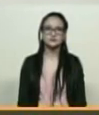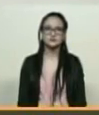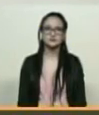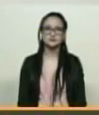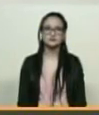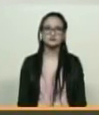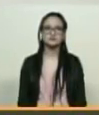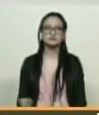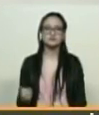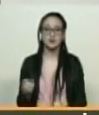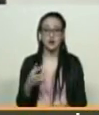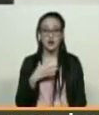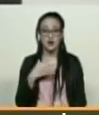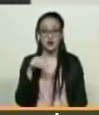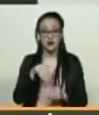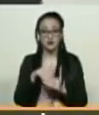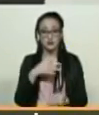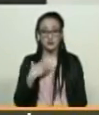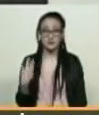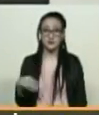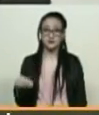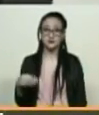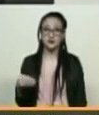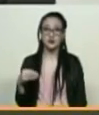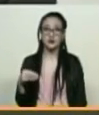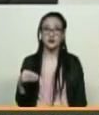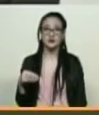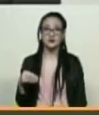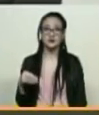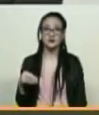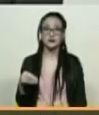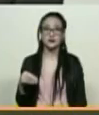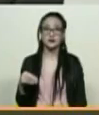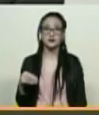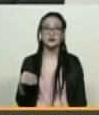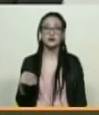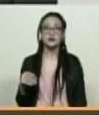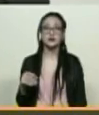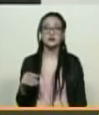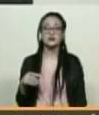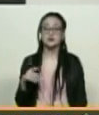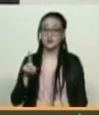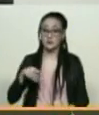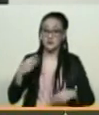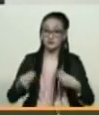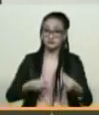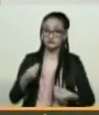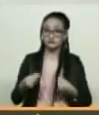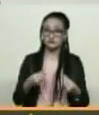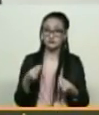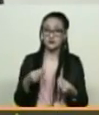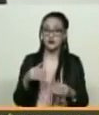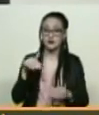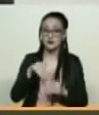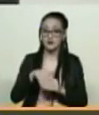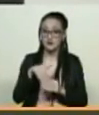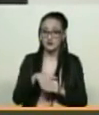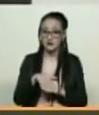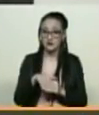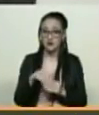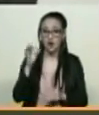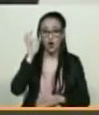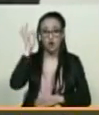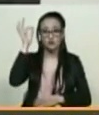solamente la elección de presidente de la República, sino que también la realización de los comicios para